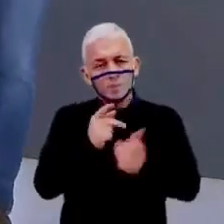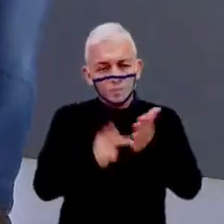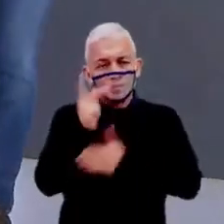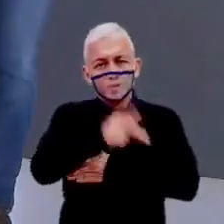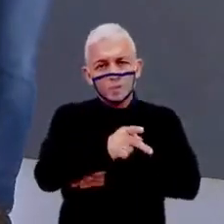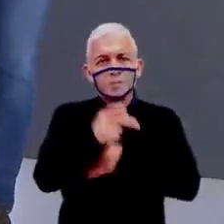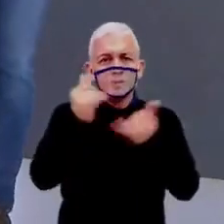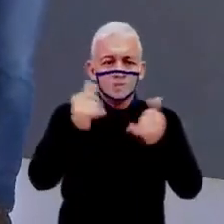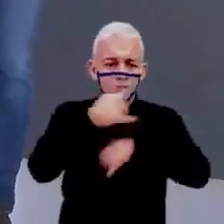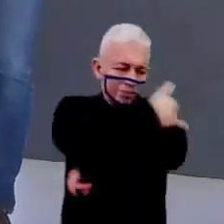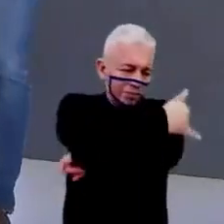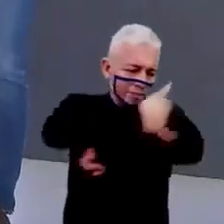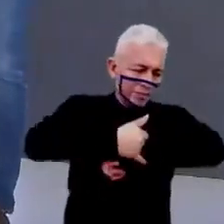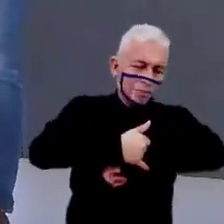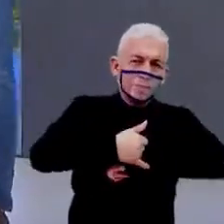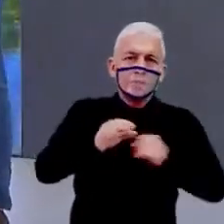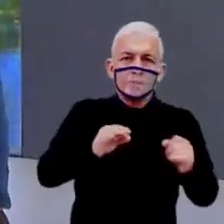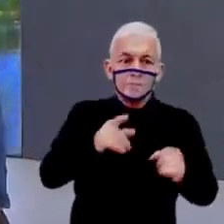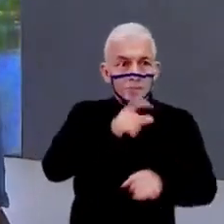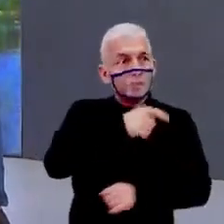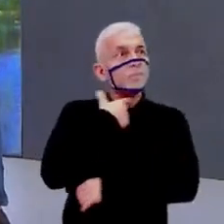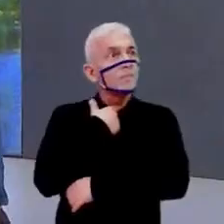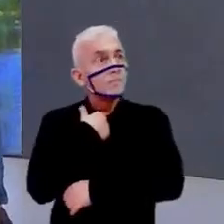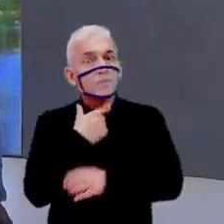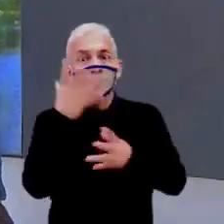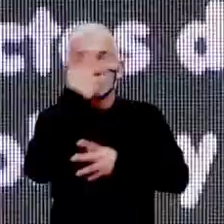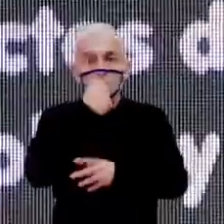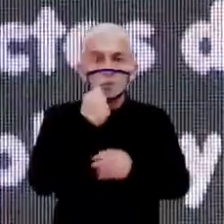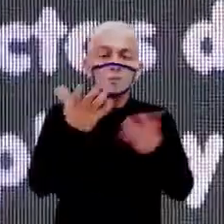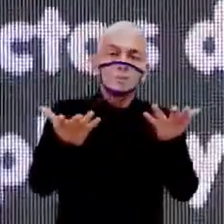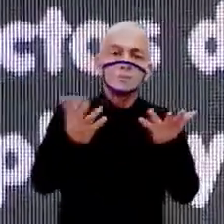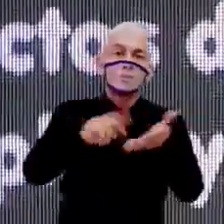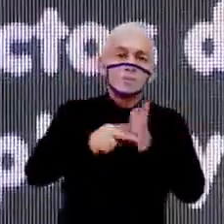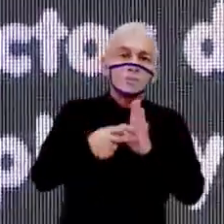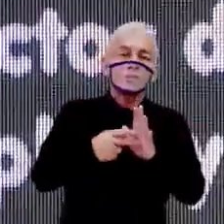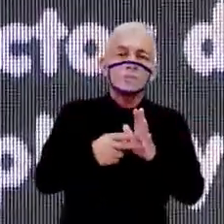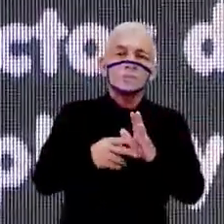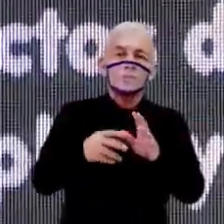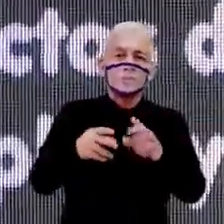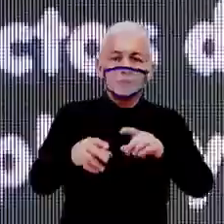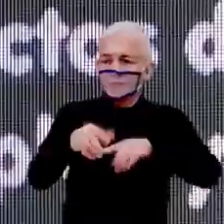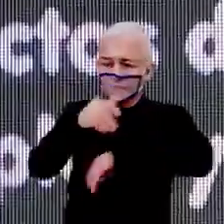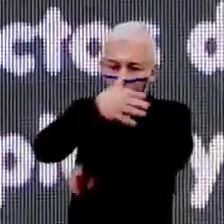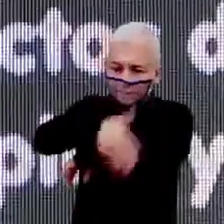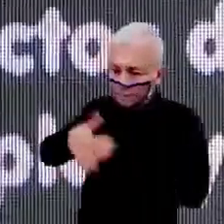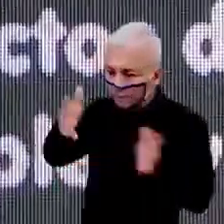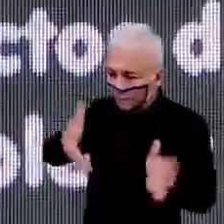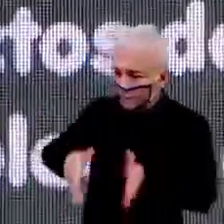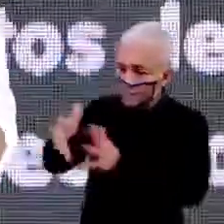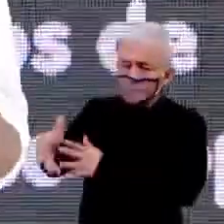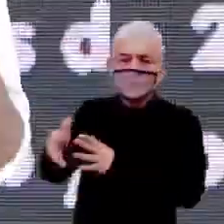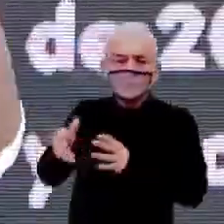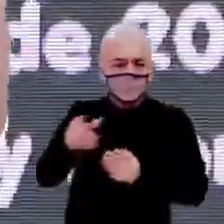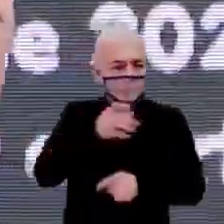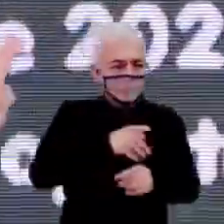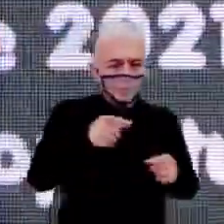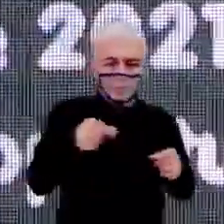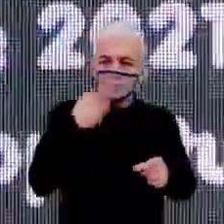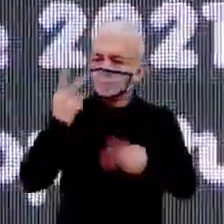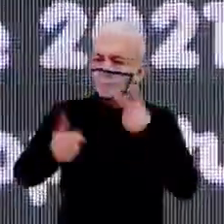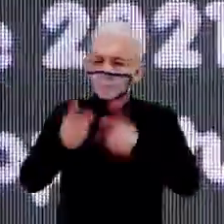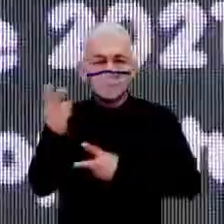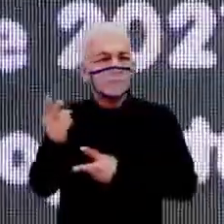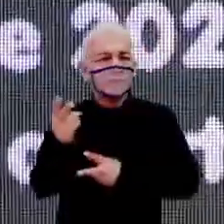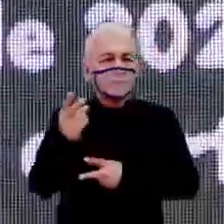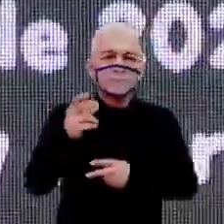proyecto y el diseño del mismo le gusta a las personas, porque es prácticamente una extensión de la calle. Tanto los compradores, como los visitantes,